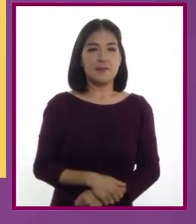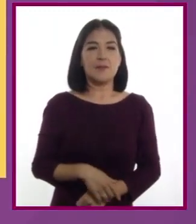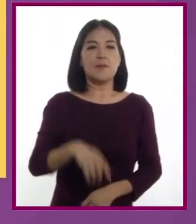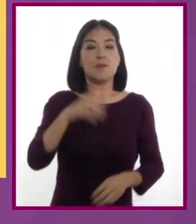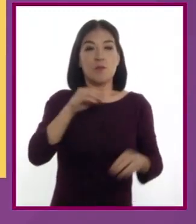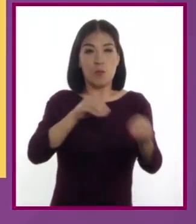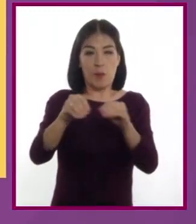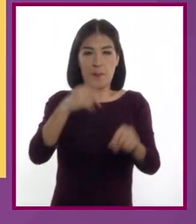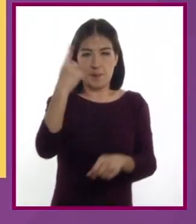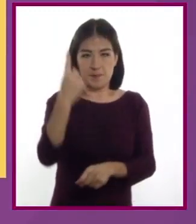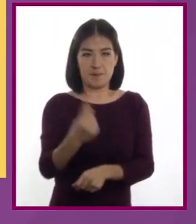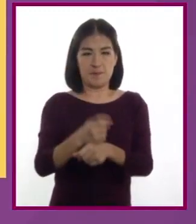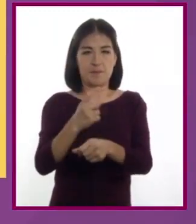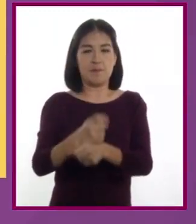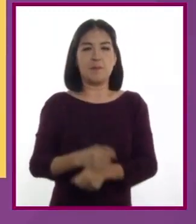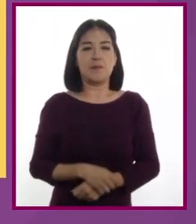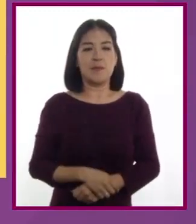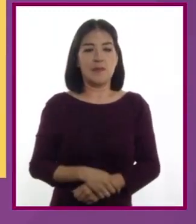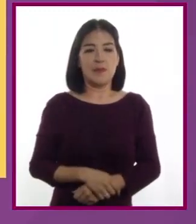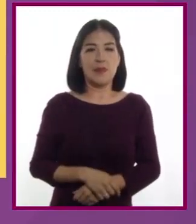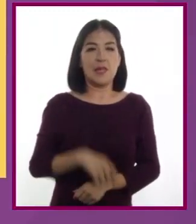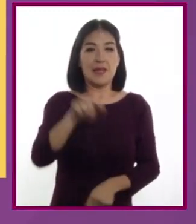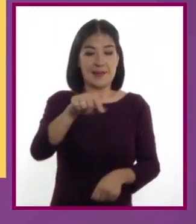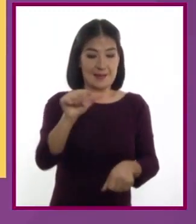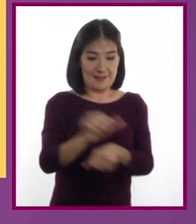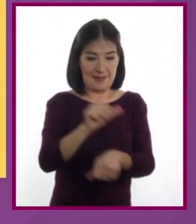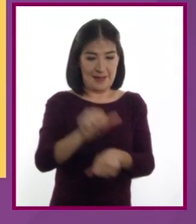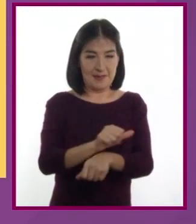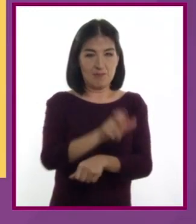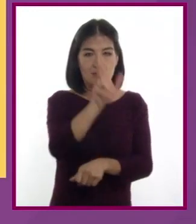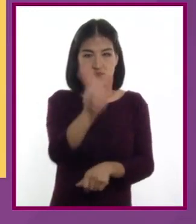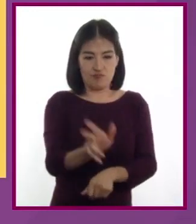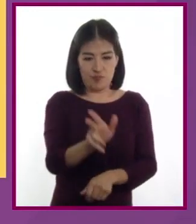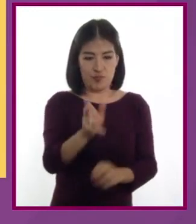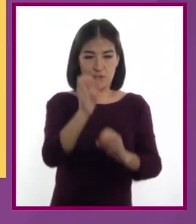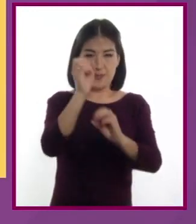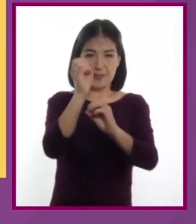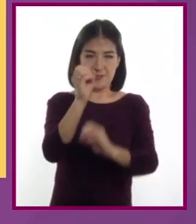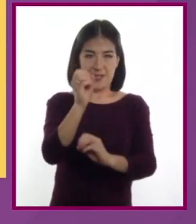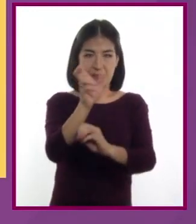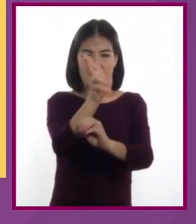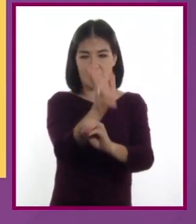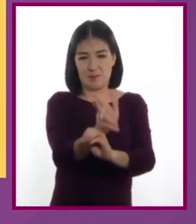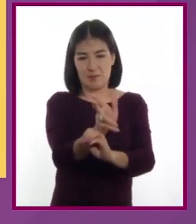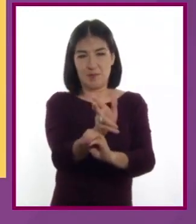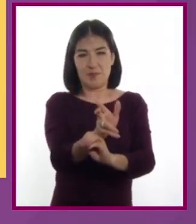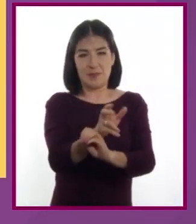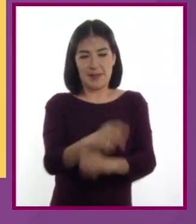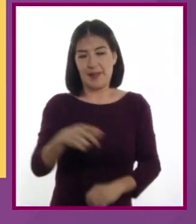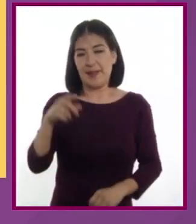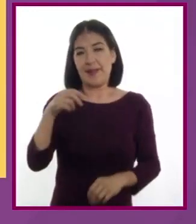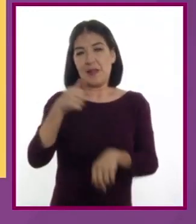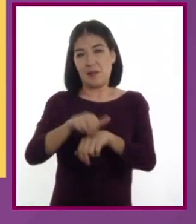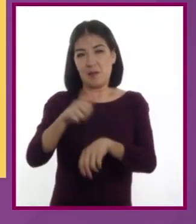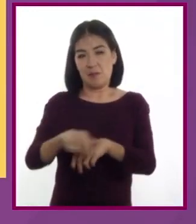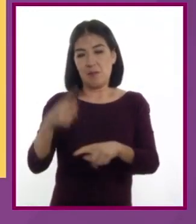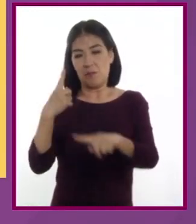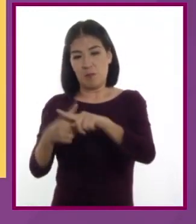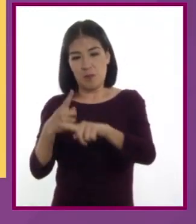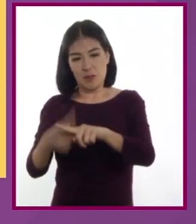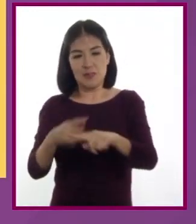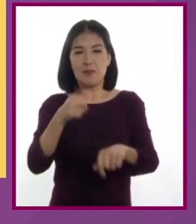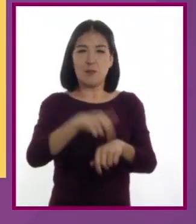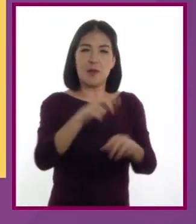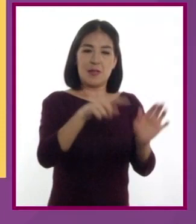Movimiento 1. El móvil se coloca en el 0 orientado hacia la derecha, hacia los números positivos, y se mueve